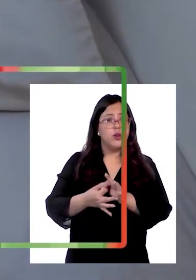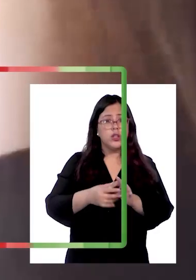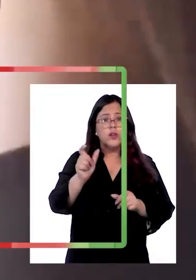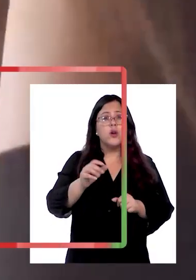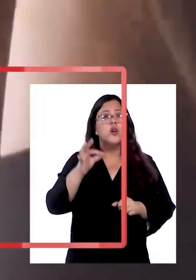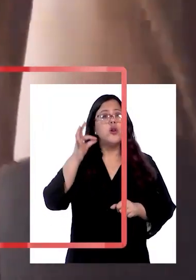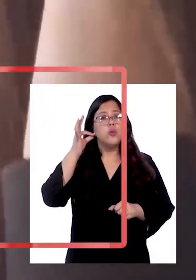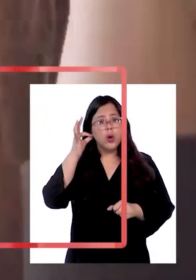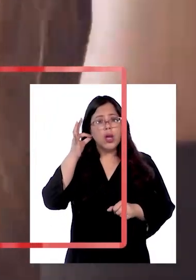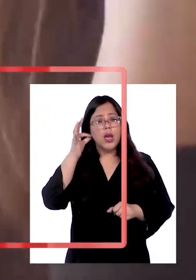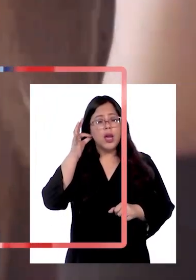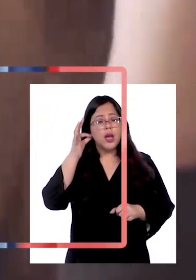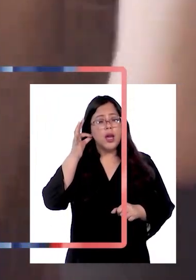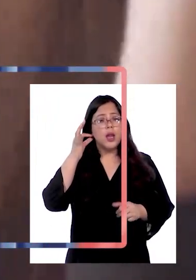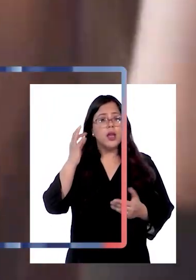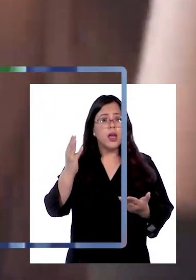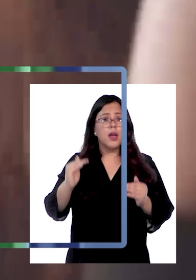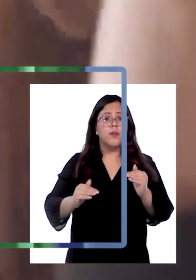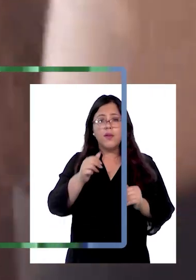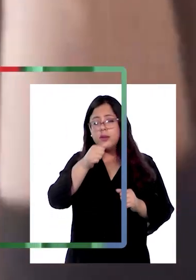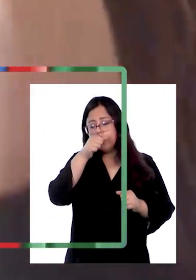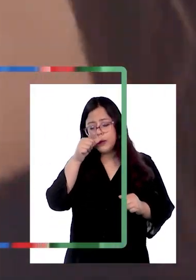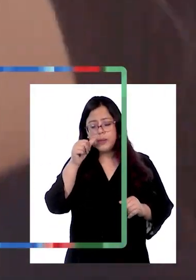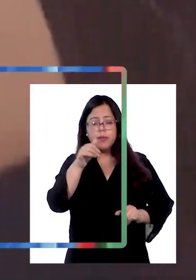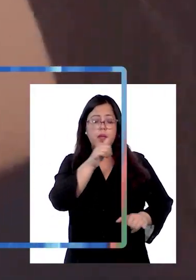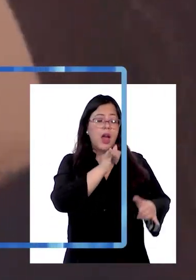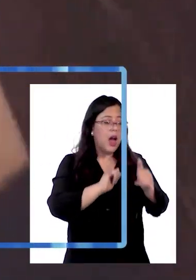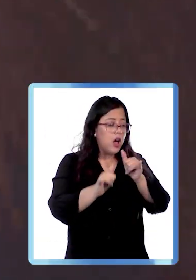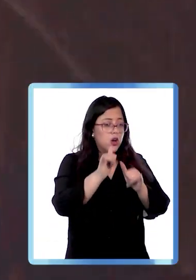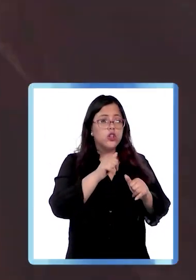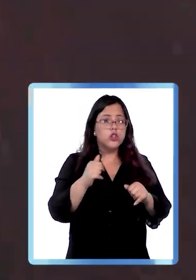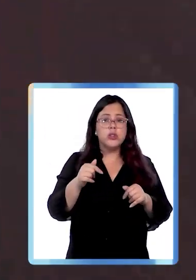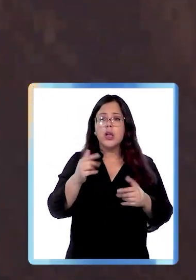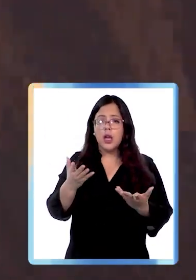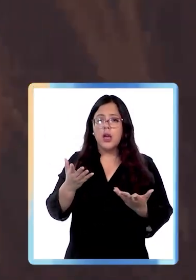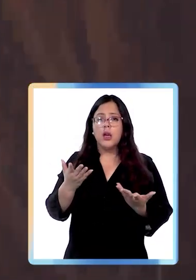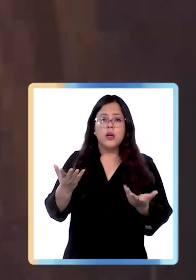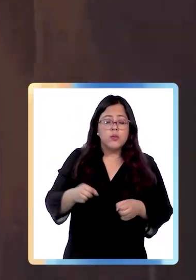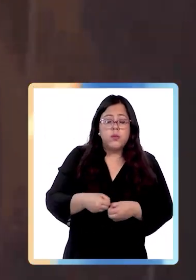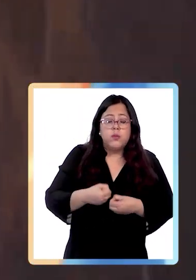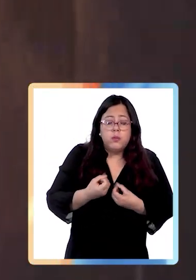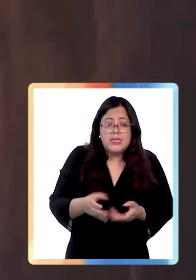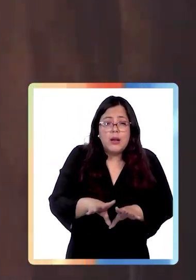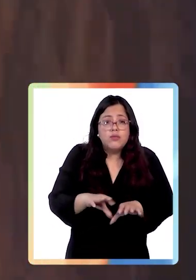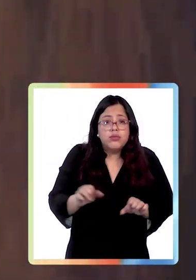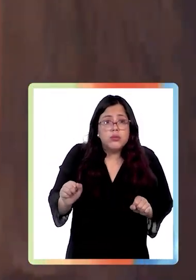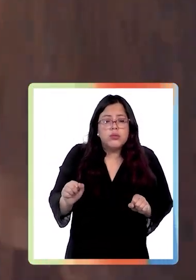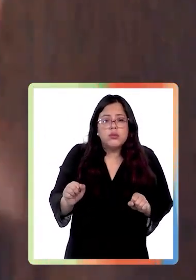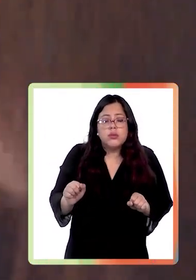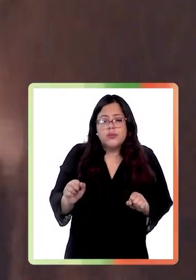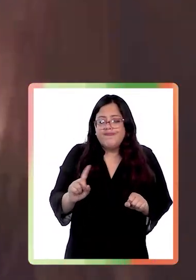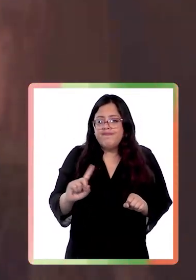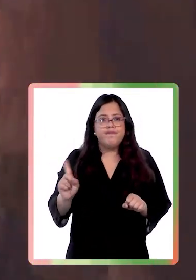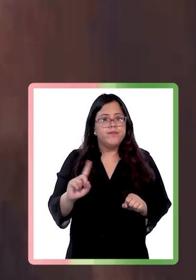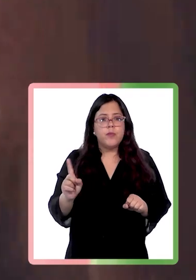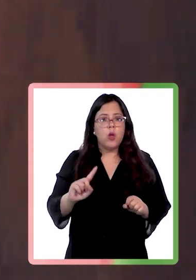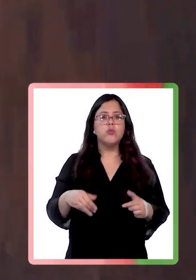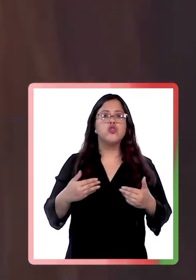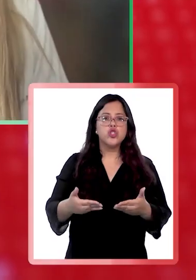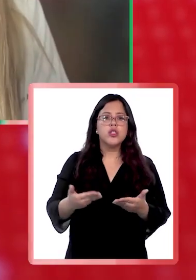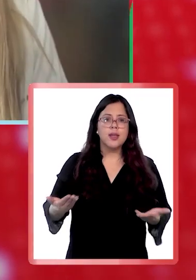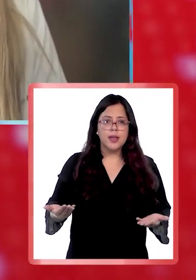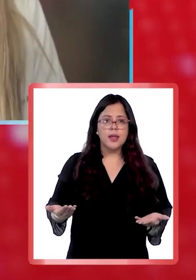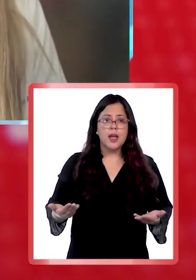porque habitualmente la mujer está bajo los efectos del alcohol o de las drogas, por lo tanto no logra dar un buen consentimiento, no se considera